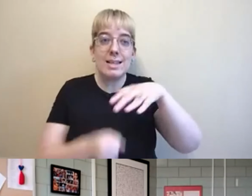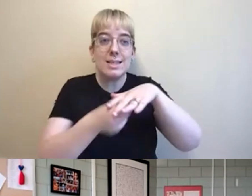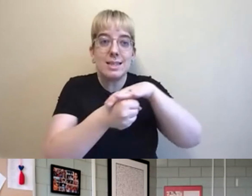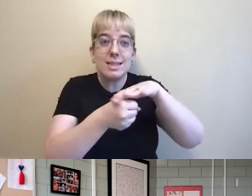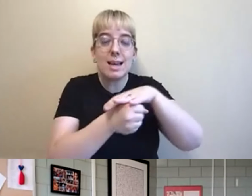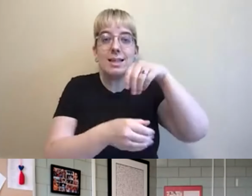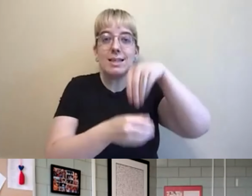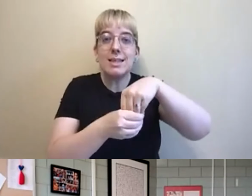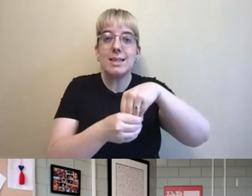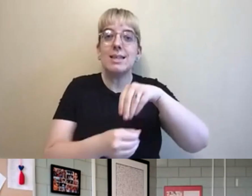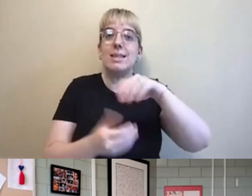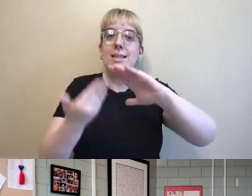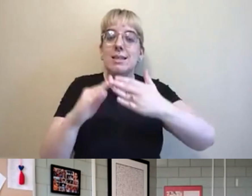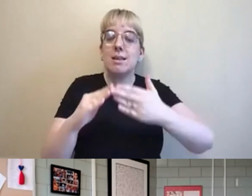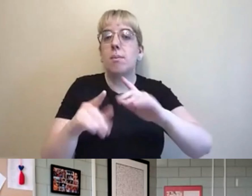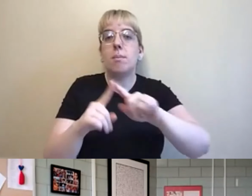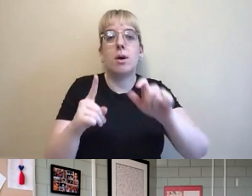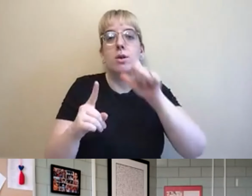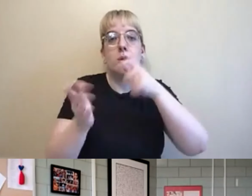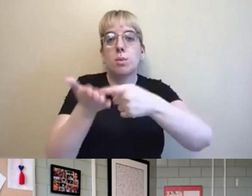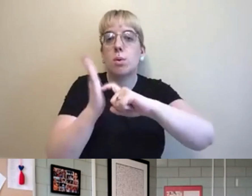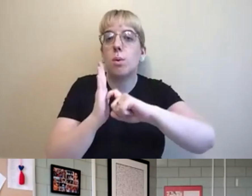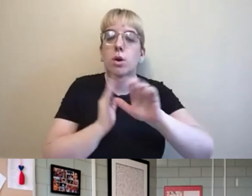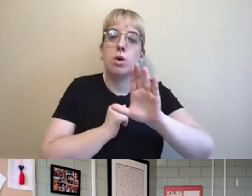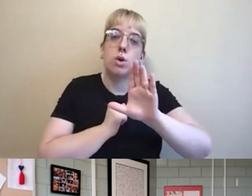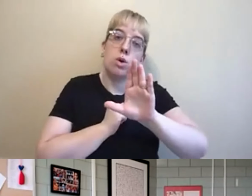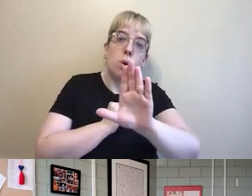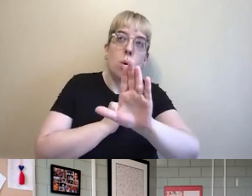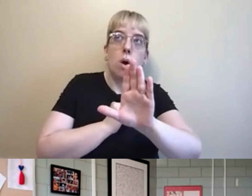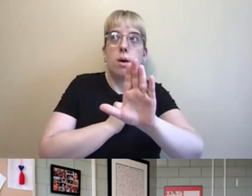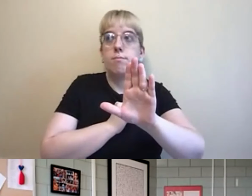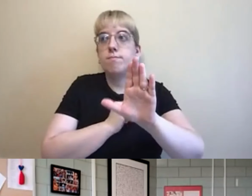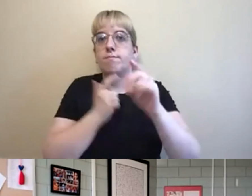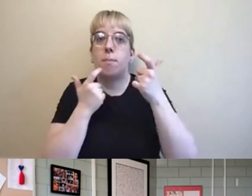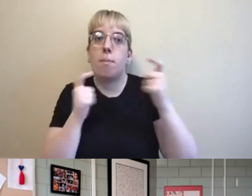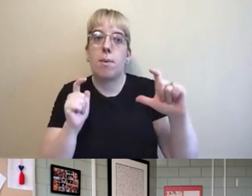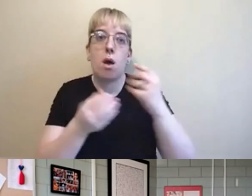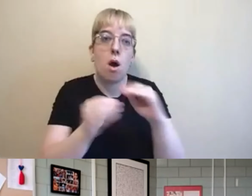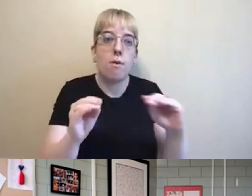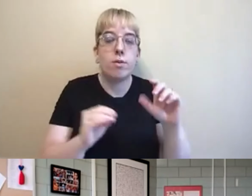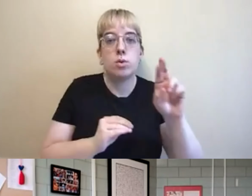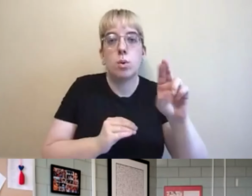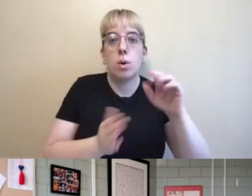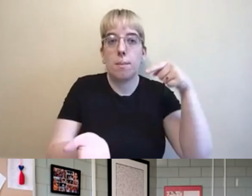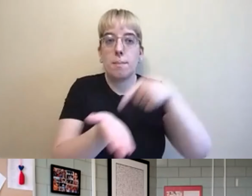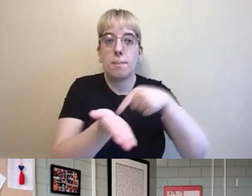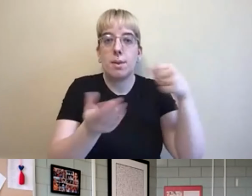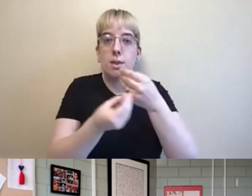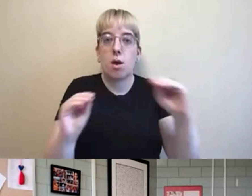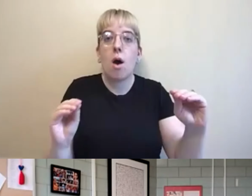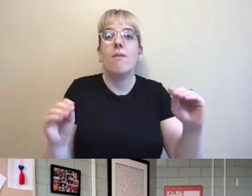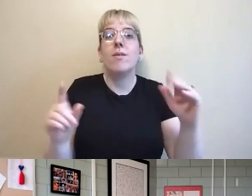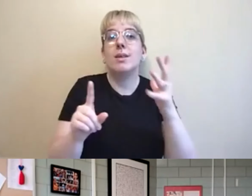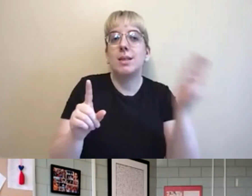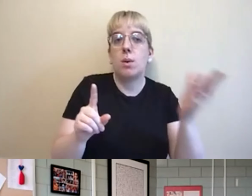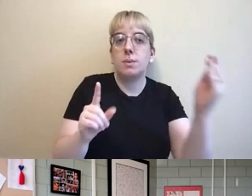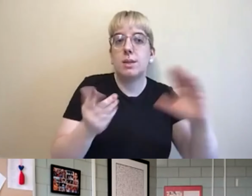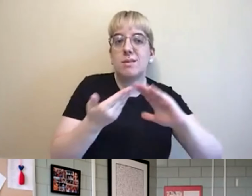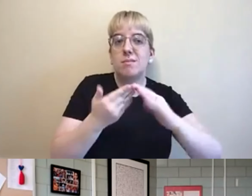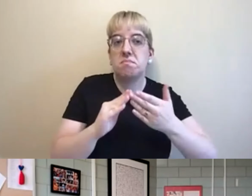sitio en la ciudad, pero uno de los requisitos no es que la casa matriz